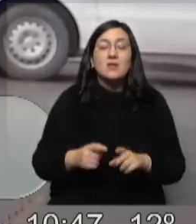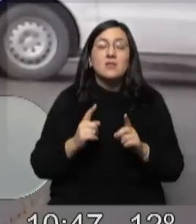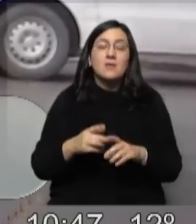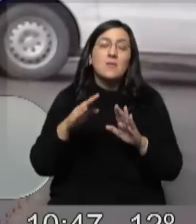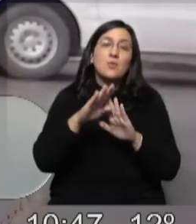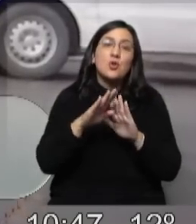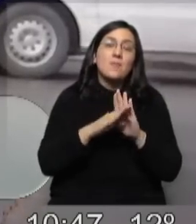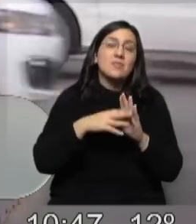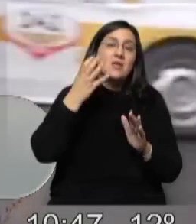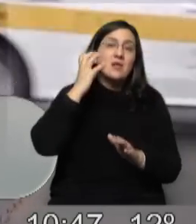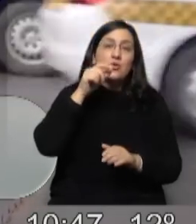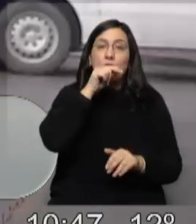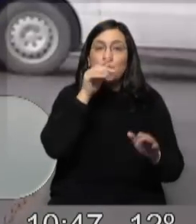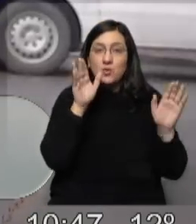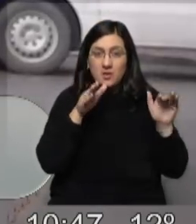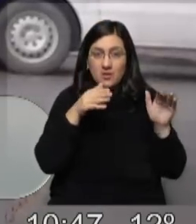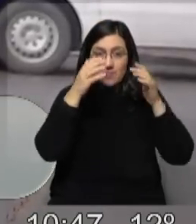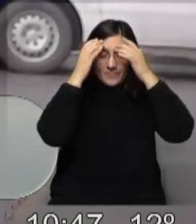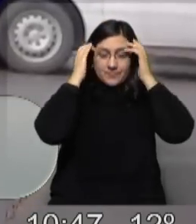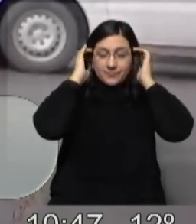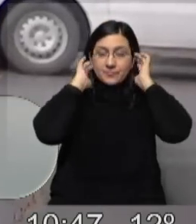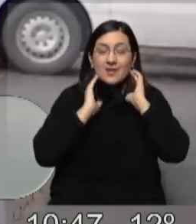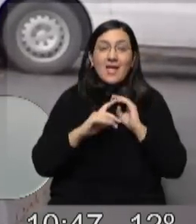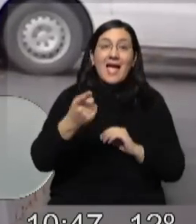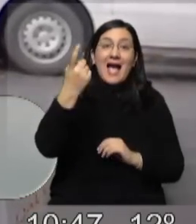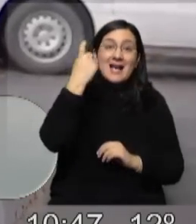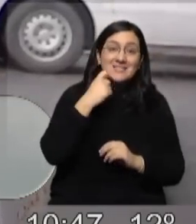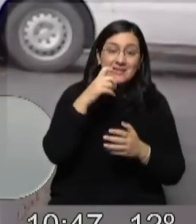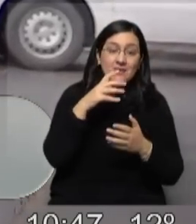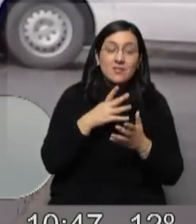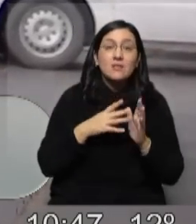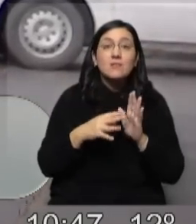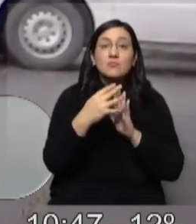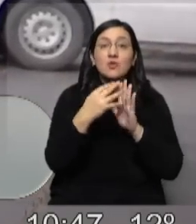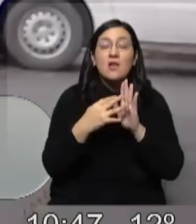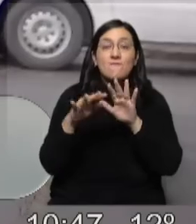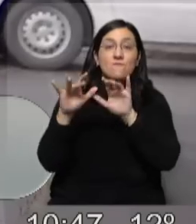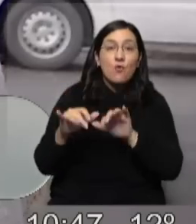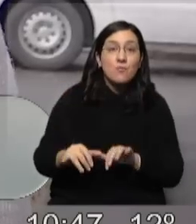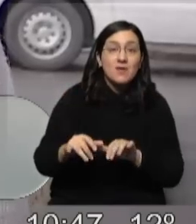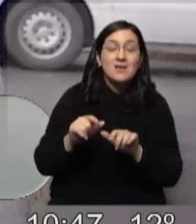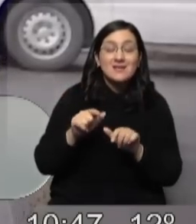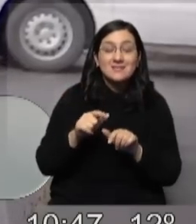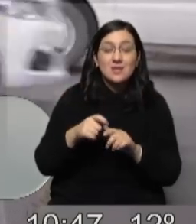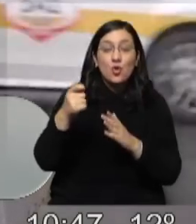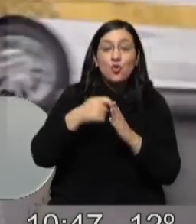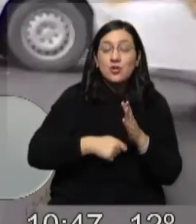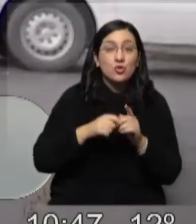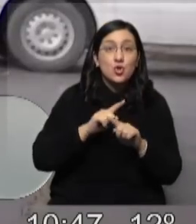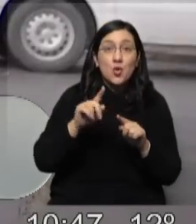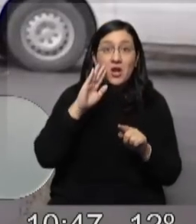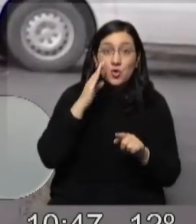radio y en Twitter, ¿no? Ayer dimos el informe de que, bueno, este contrato, que era desconocido hasta el